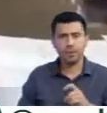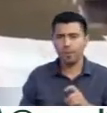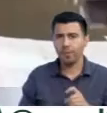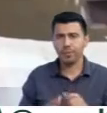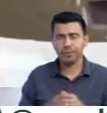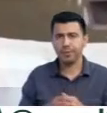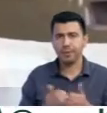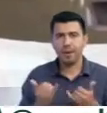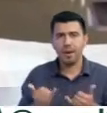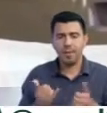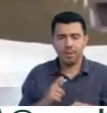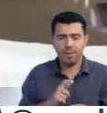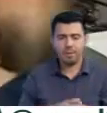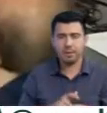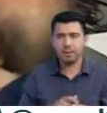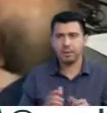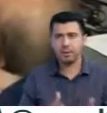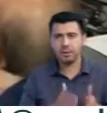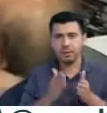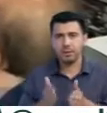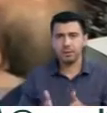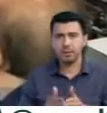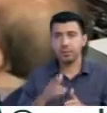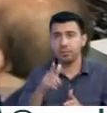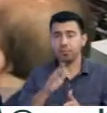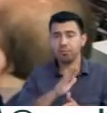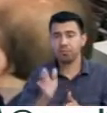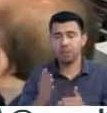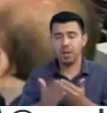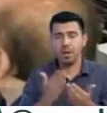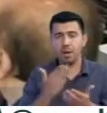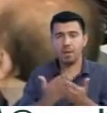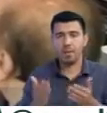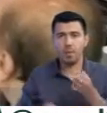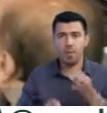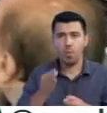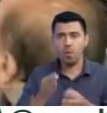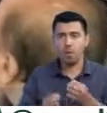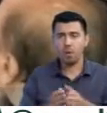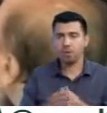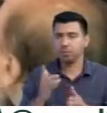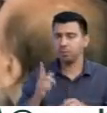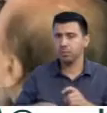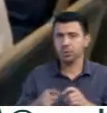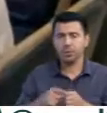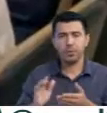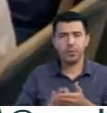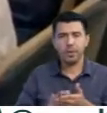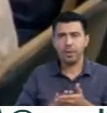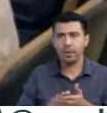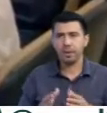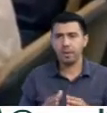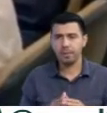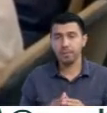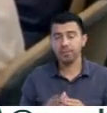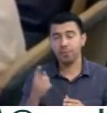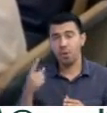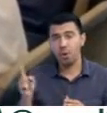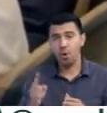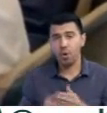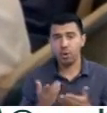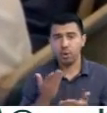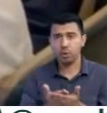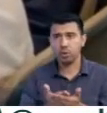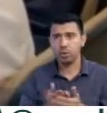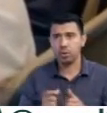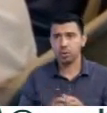alturas de la vida, porque ya eso está en manos de los jueces y eso no tiene reversa. Con respecto a otras solicitudes